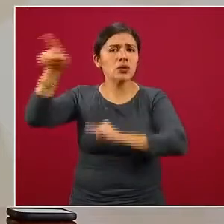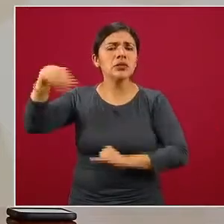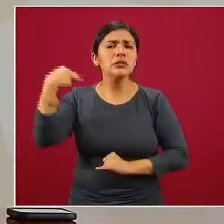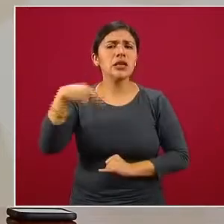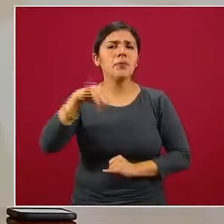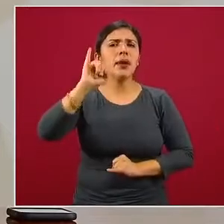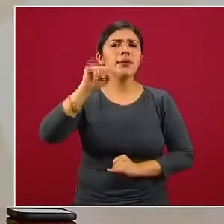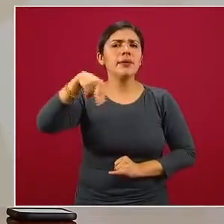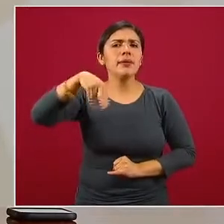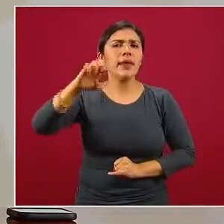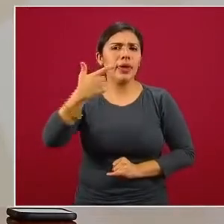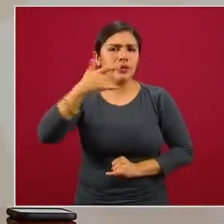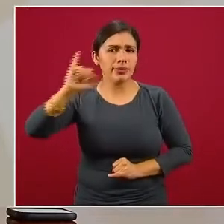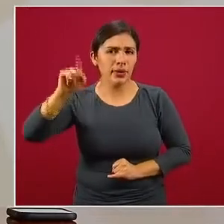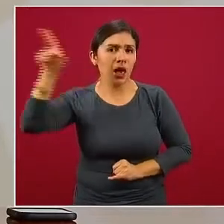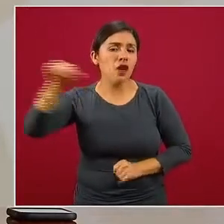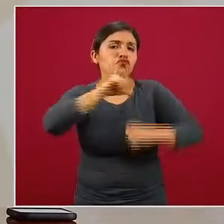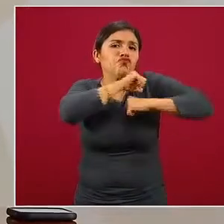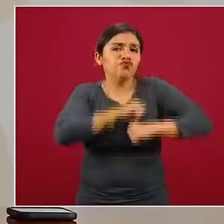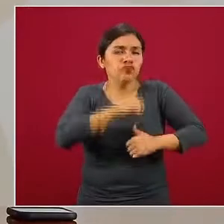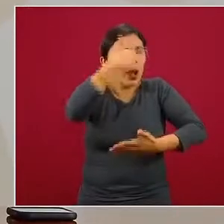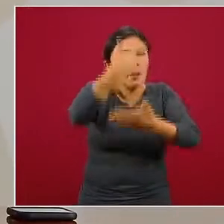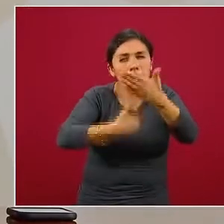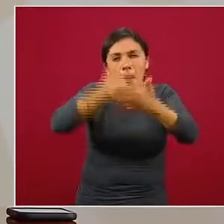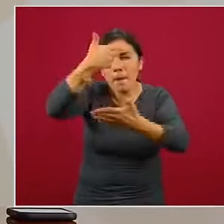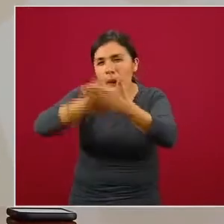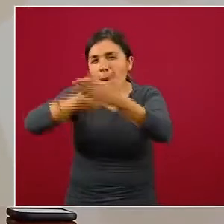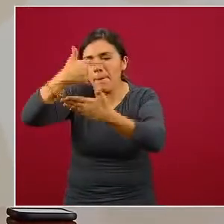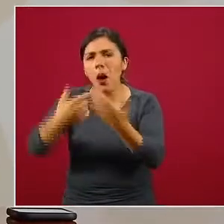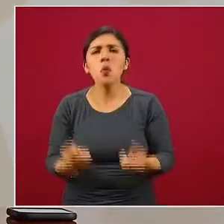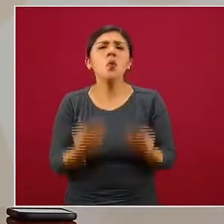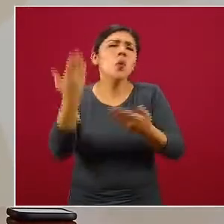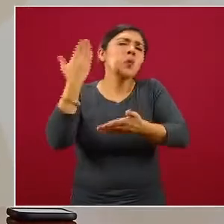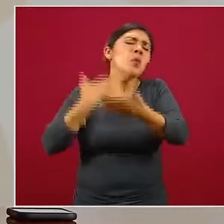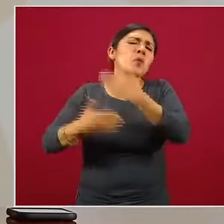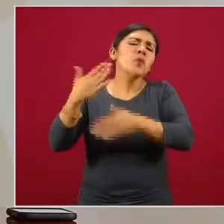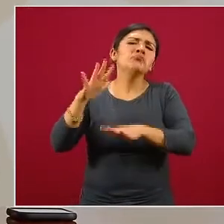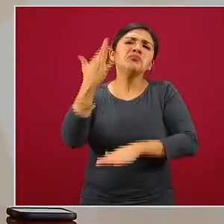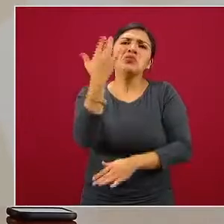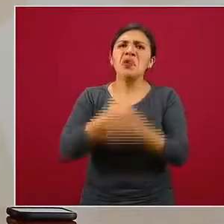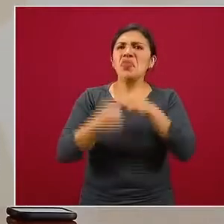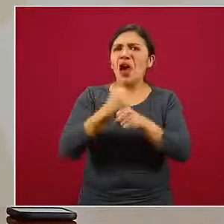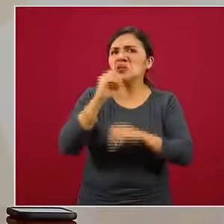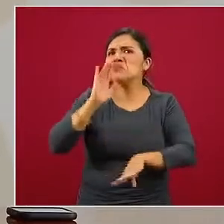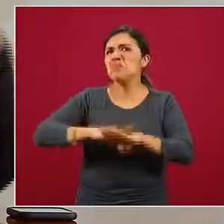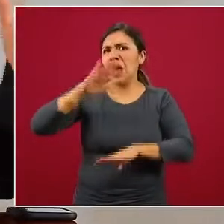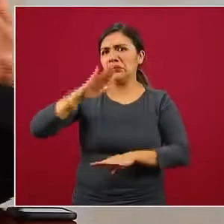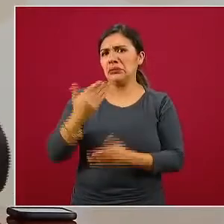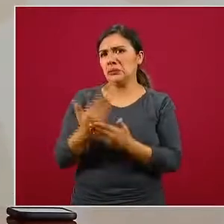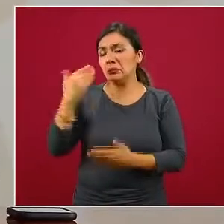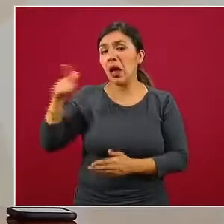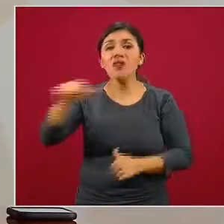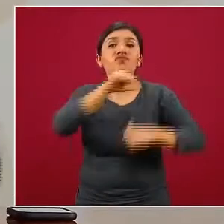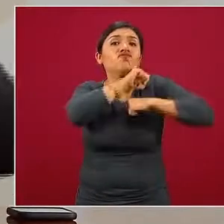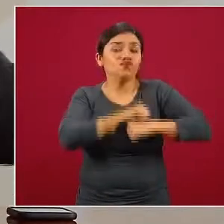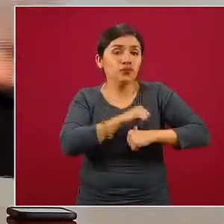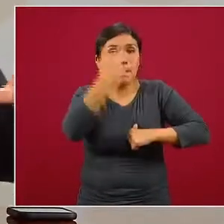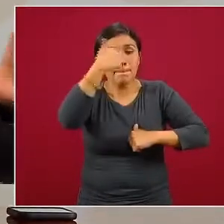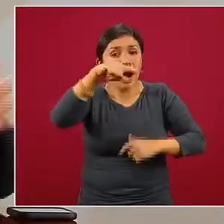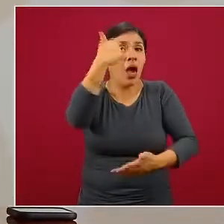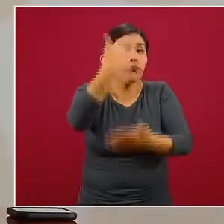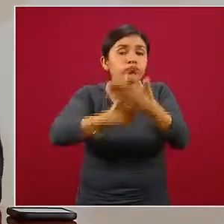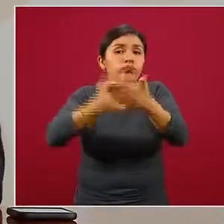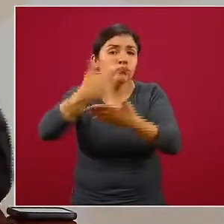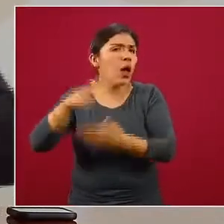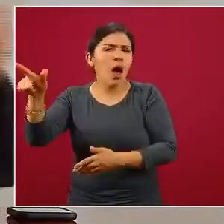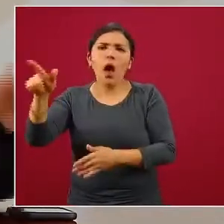Instituto Nacional de Geografía y Estadística, que existe desde hace más de 50 años o casi 50 años, y es la autoridad nacional